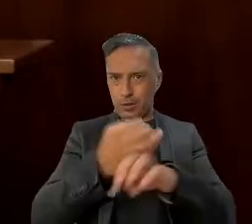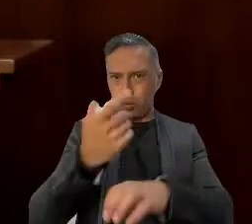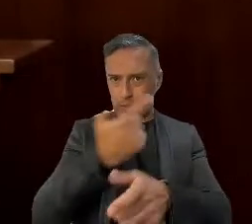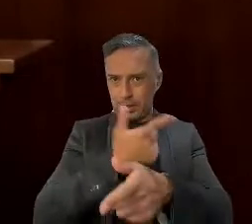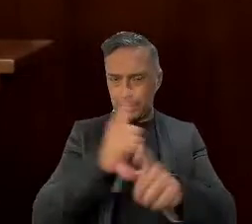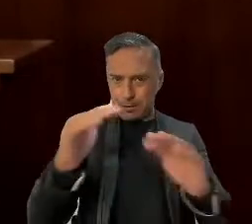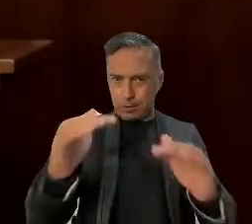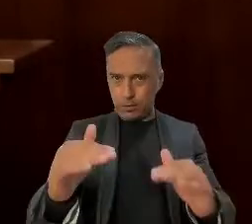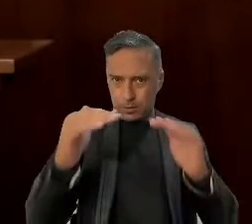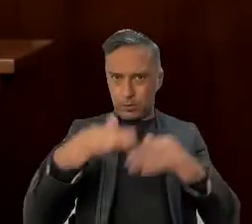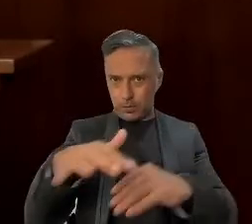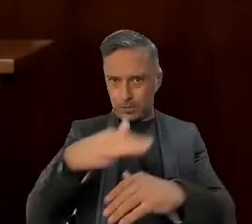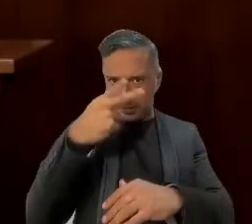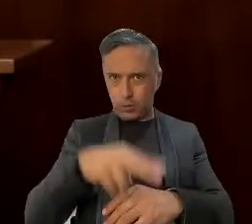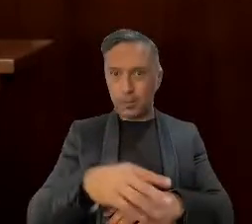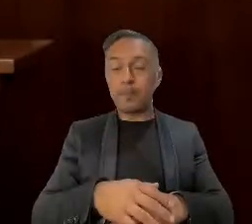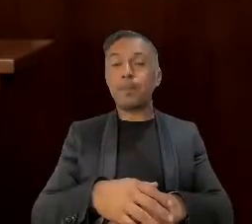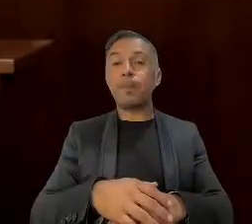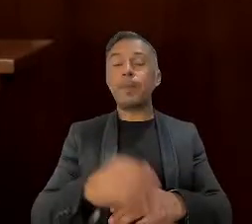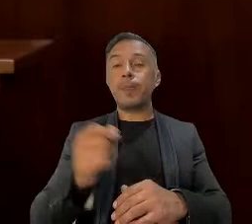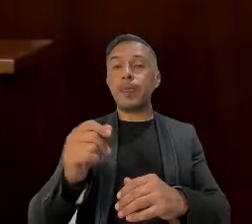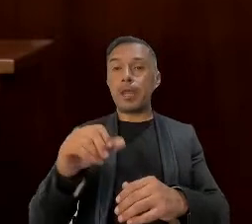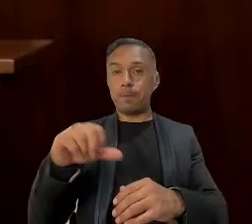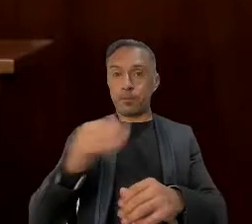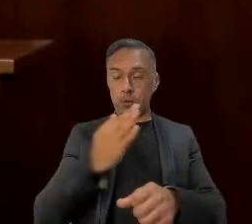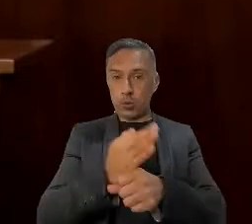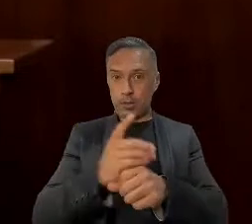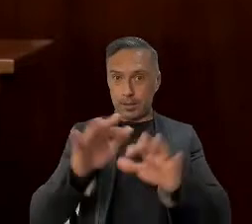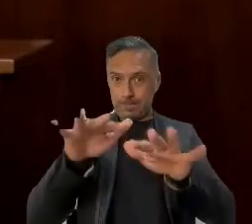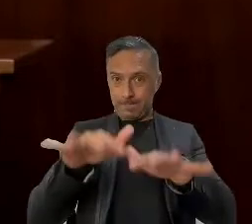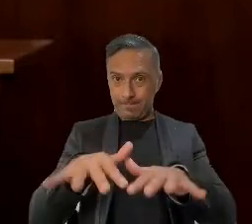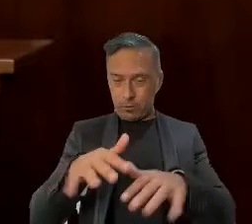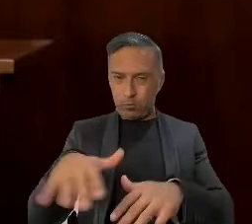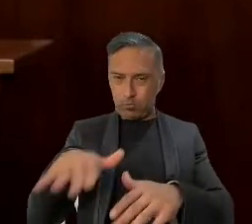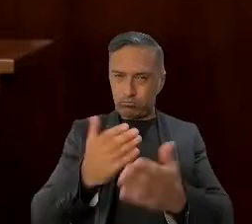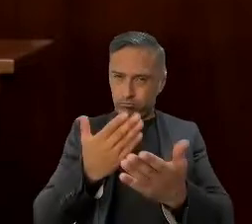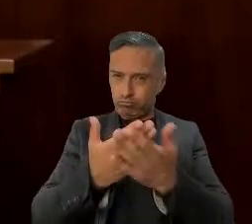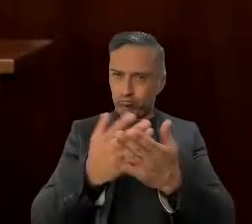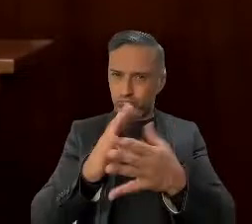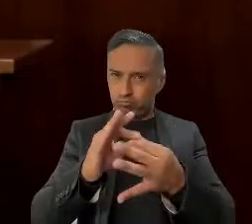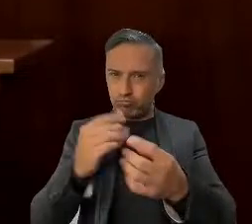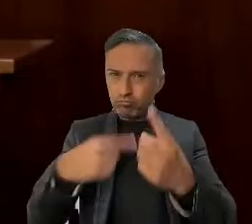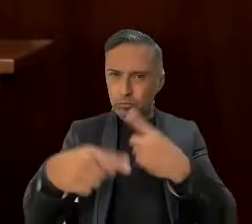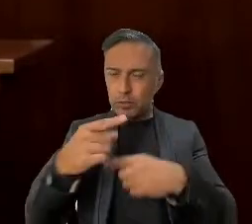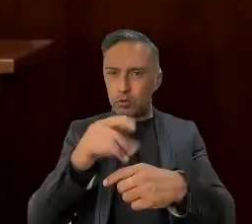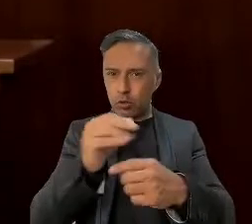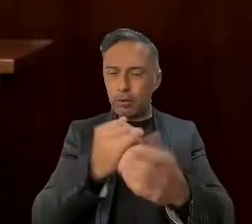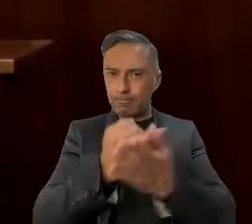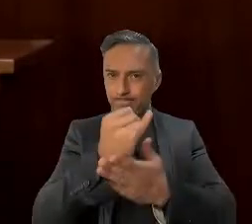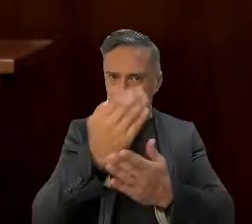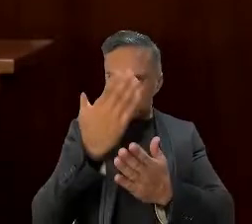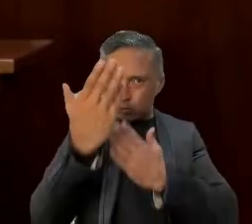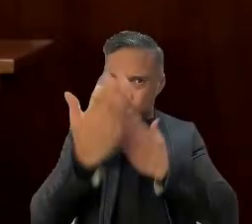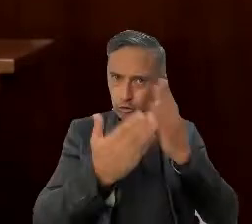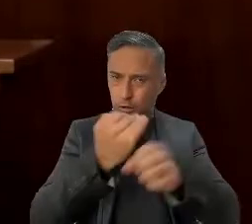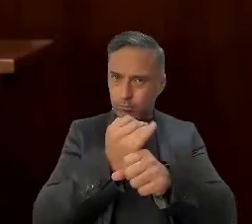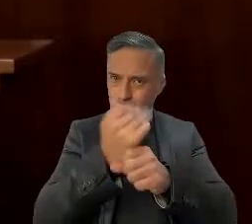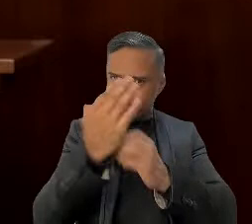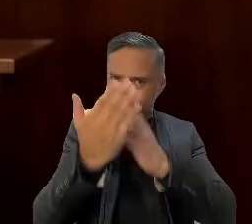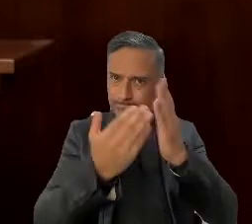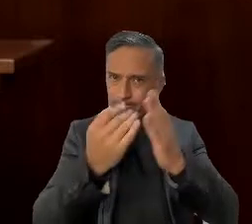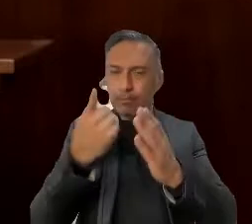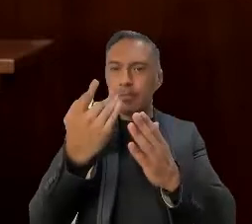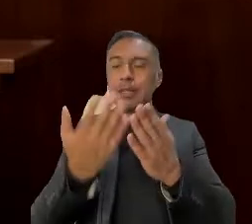someto a consideración del pleno de esta honorable soberanía para estudio análisis y dictamen la presente